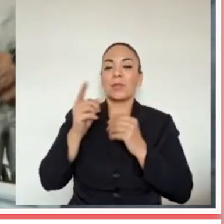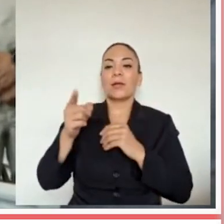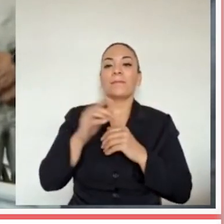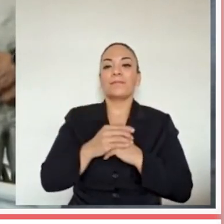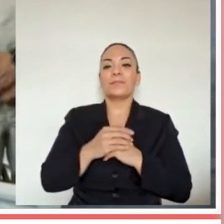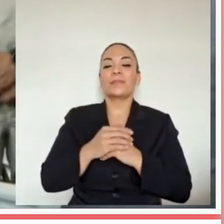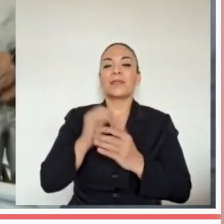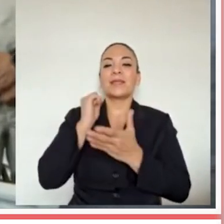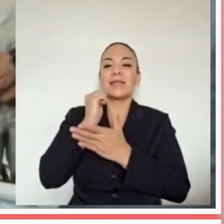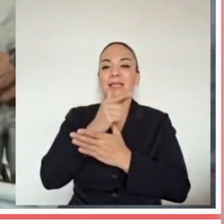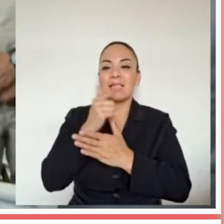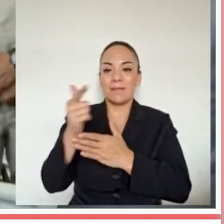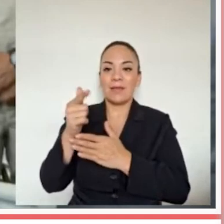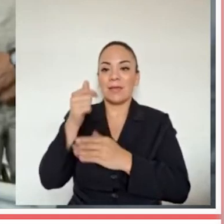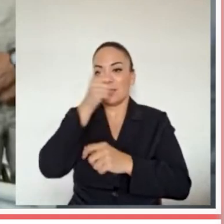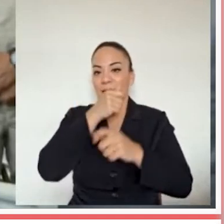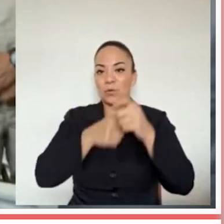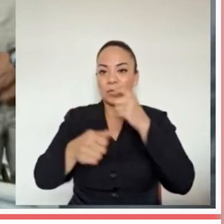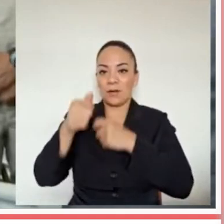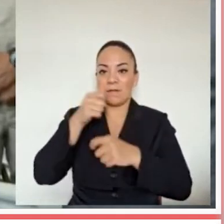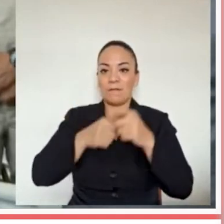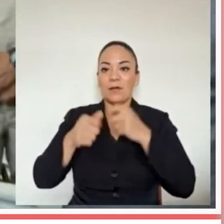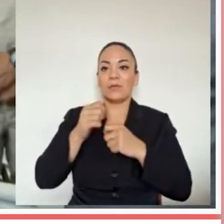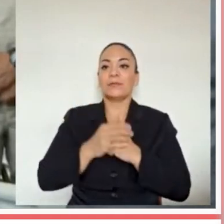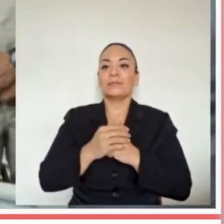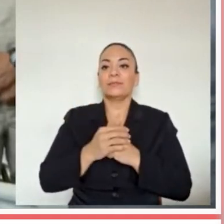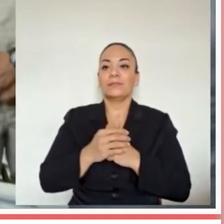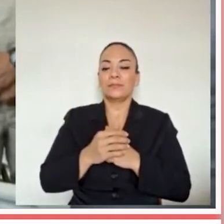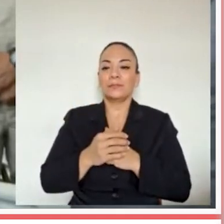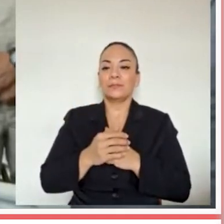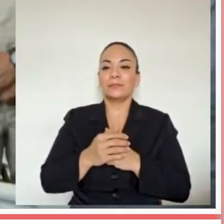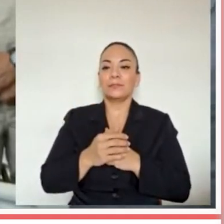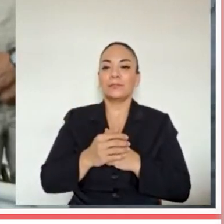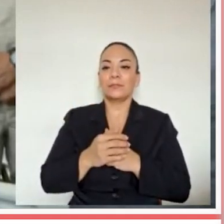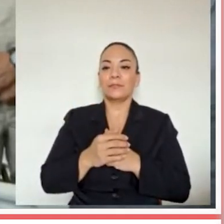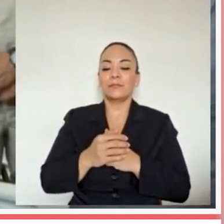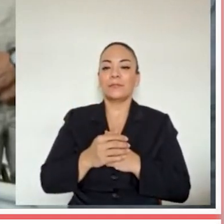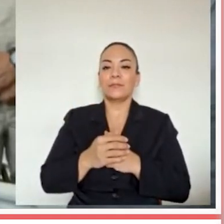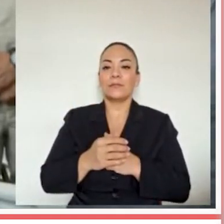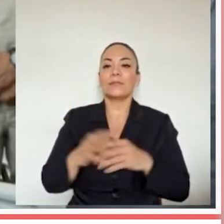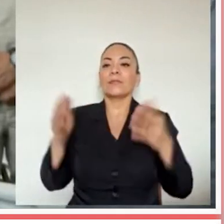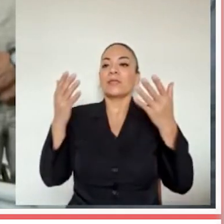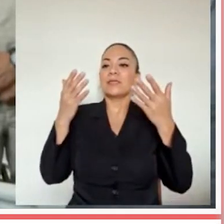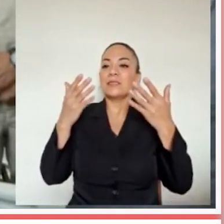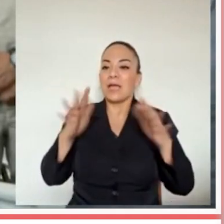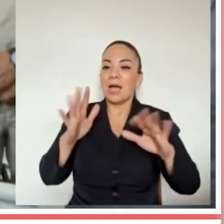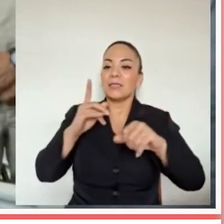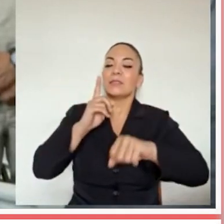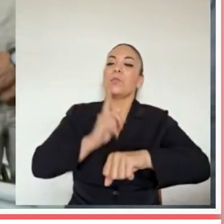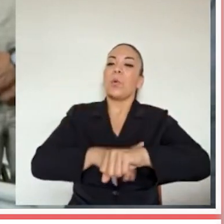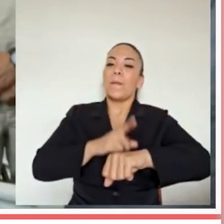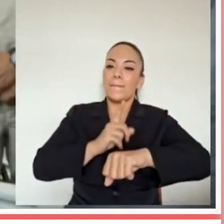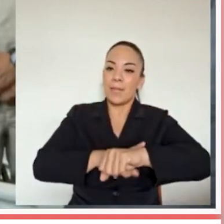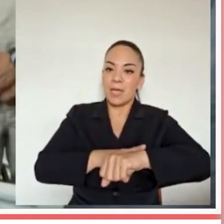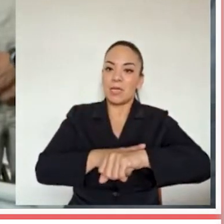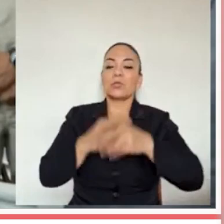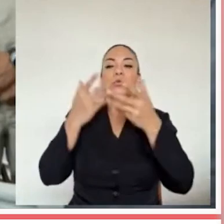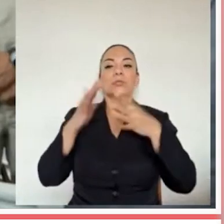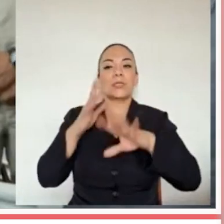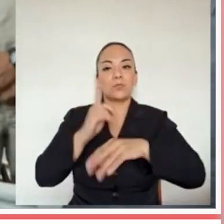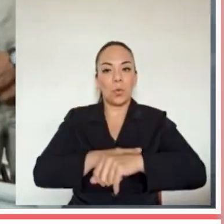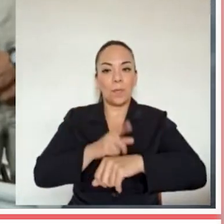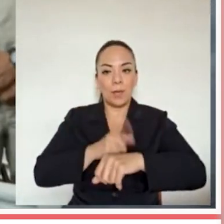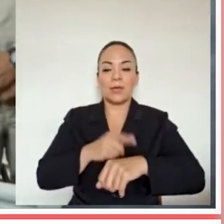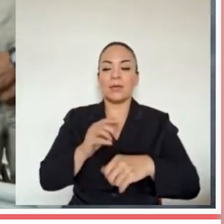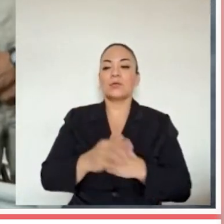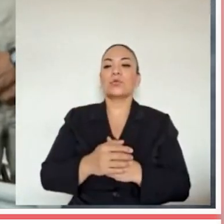Crimen, Narcotráfico y Crimen Organizado el llamado de que ya es hora. Han